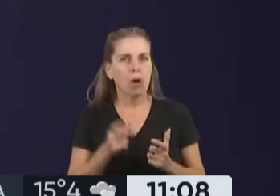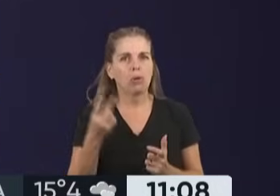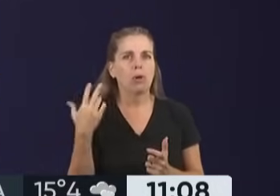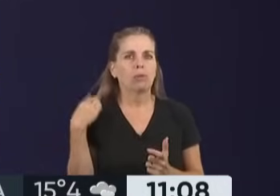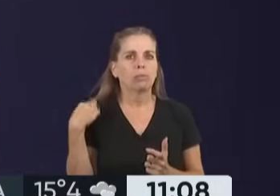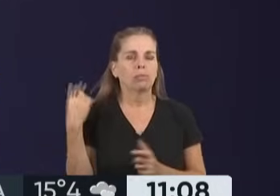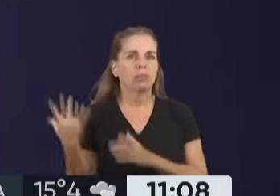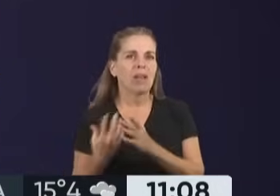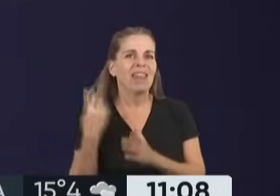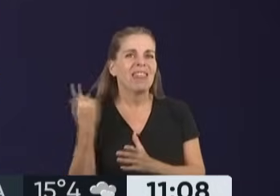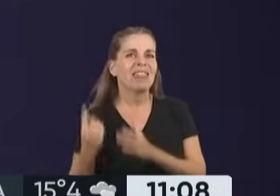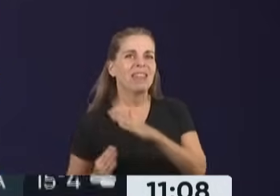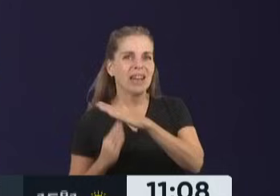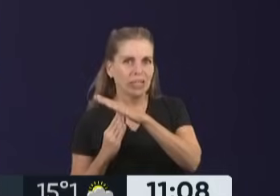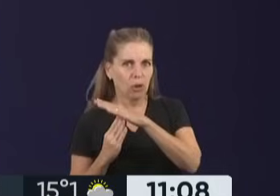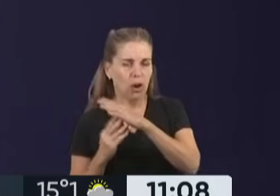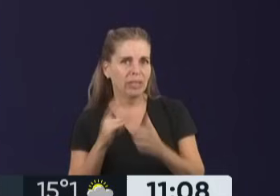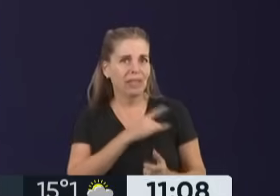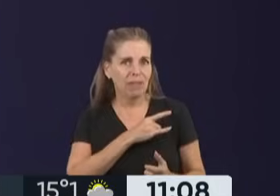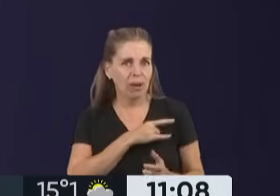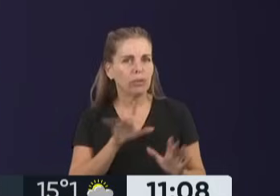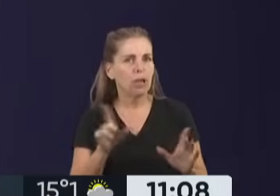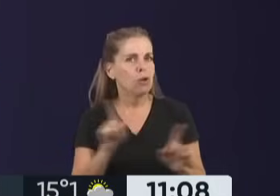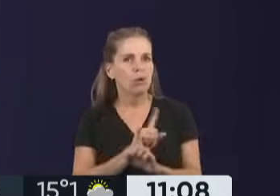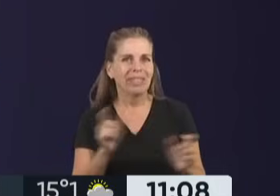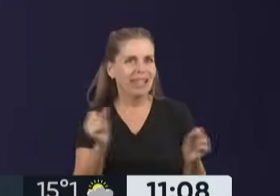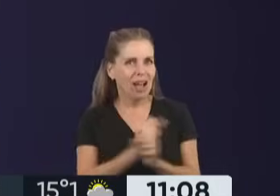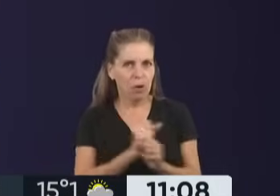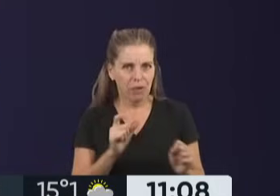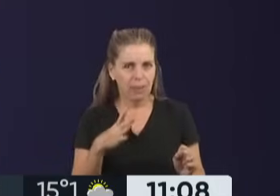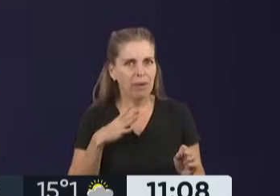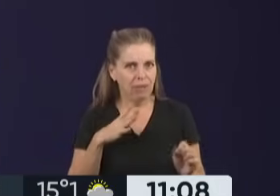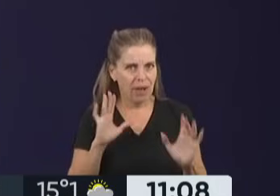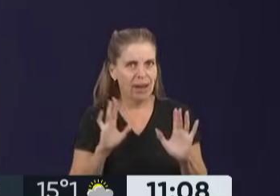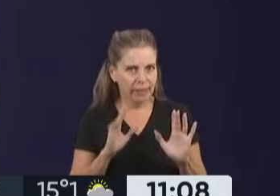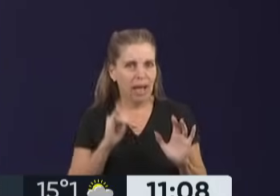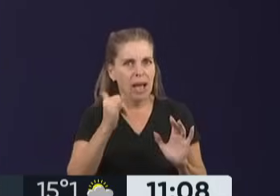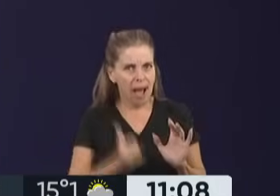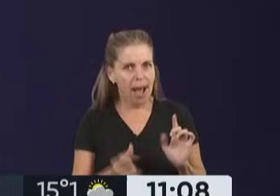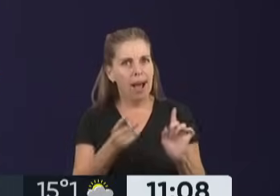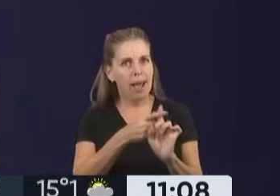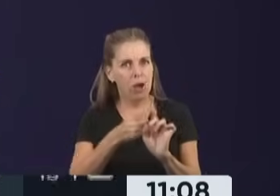rectores, todavía no está confirmada. Entiendo que el canal de diálogo está abierto y que efectivamente